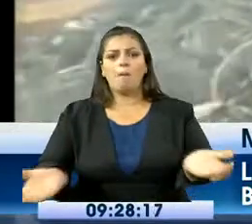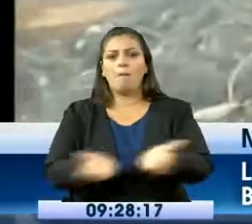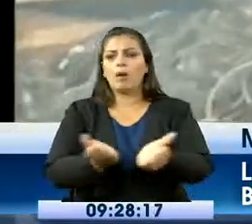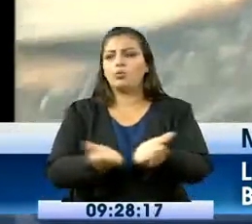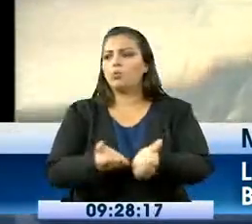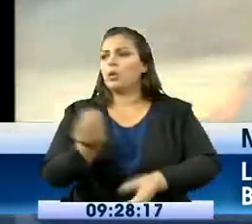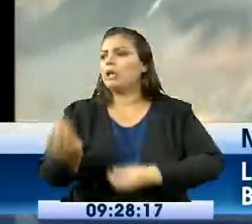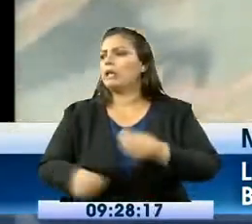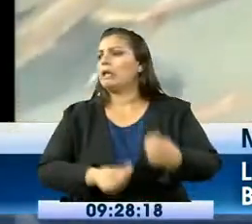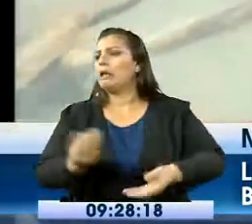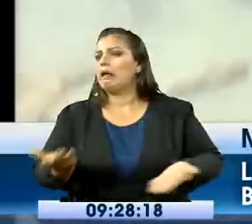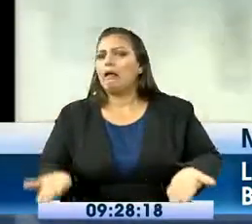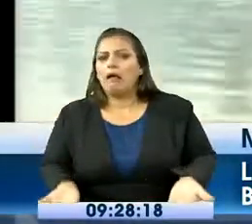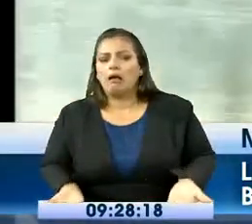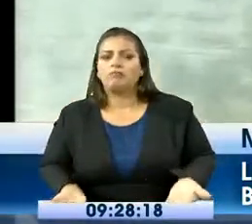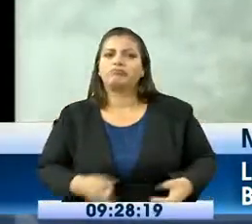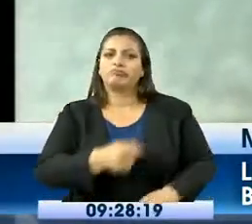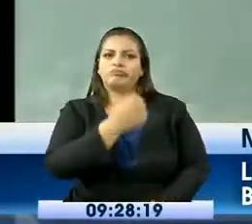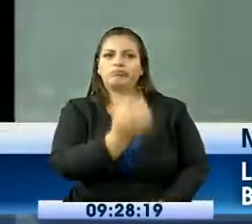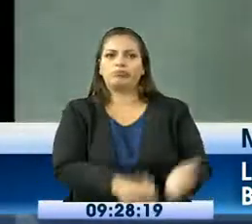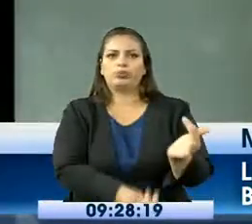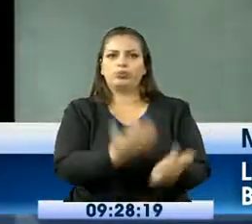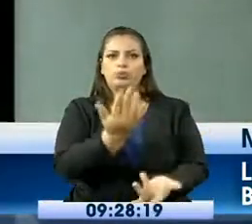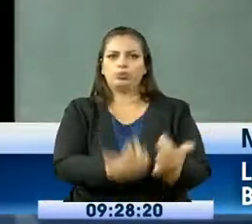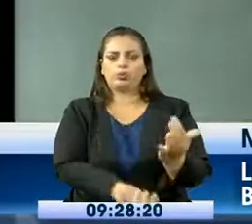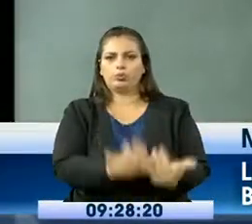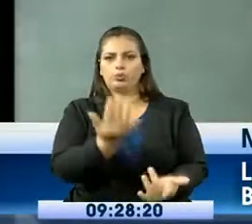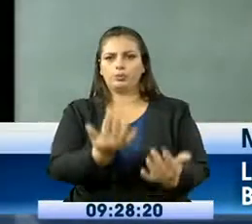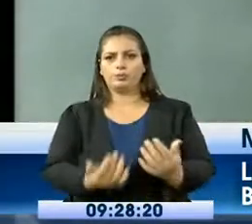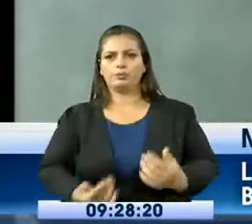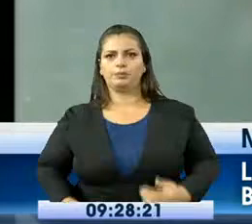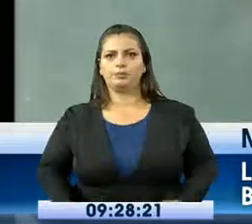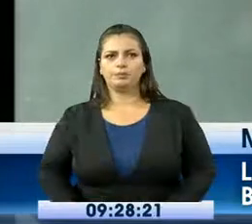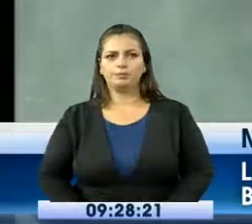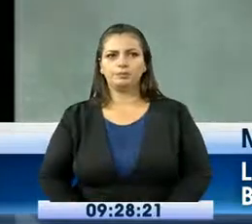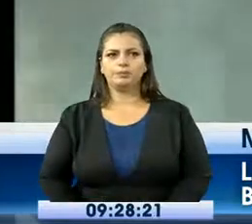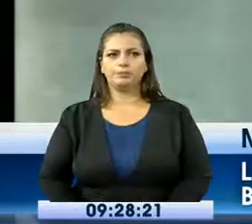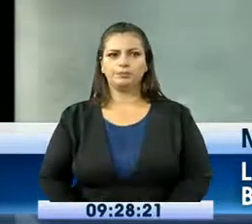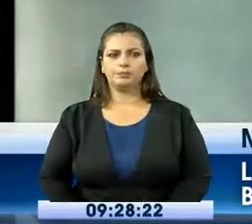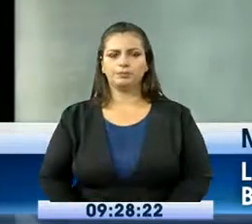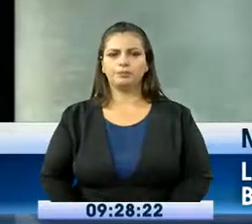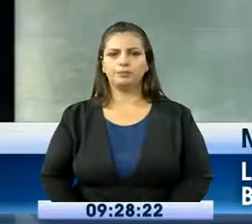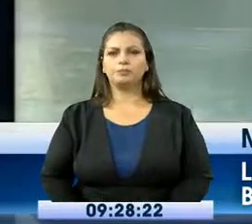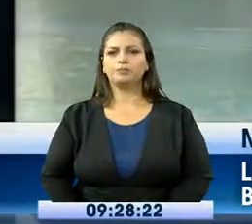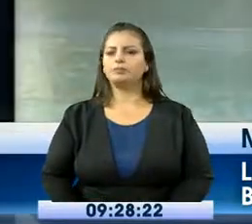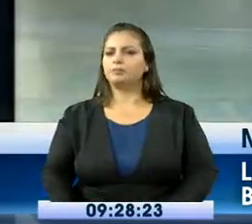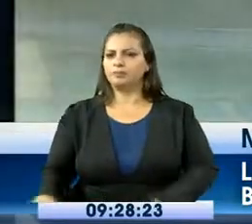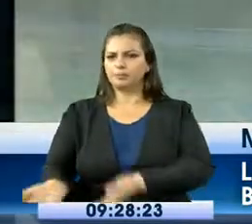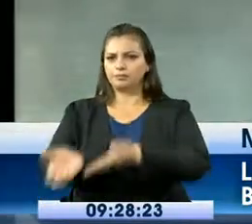tipo de materiales. Con esta información, nosotros estamos retornando a Estudios Centrales.